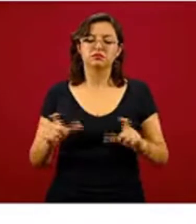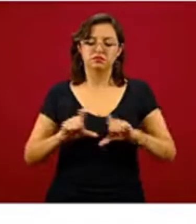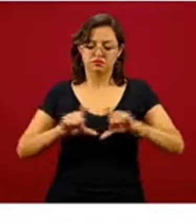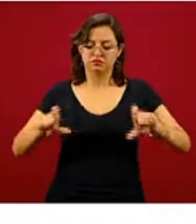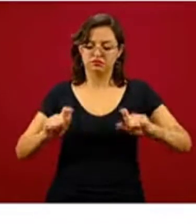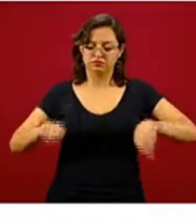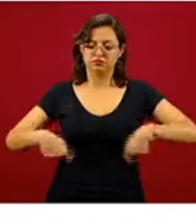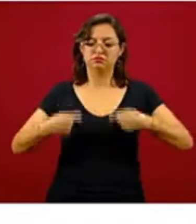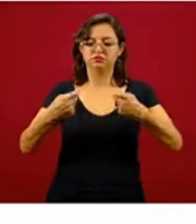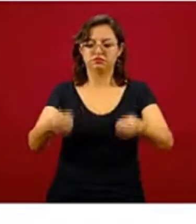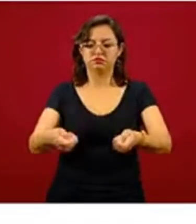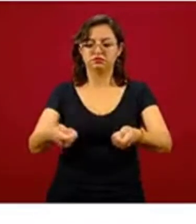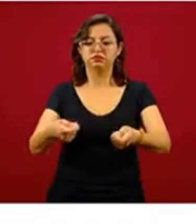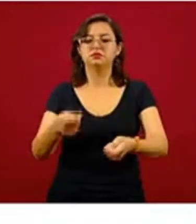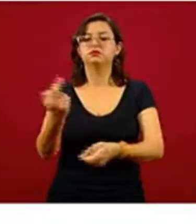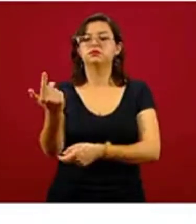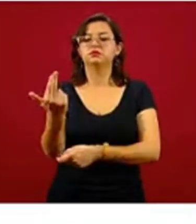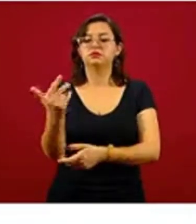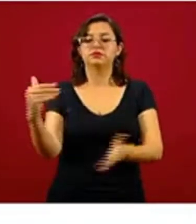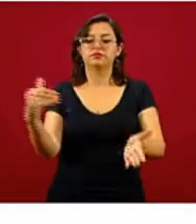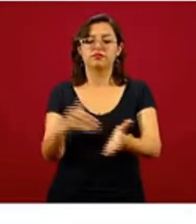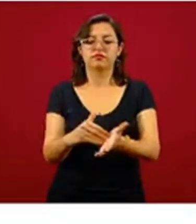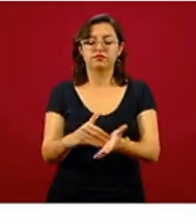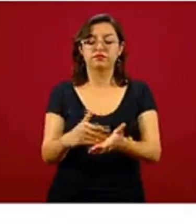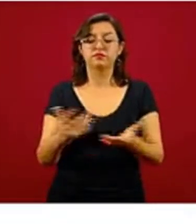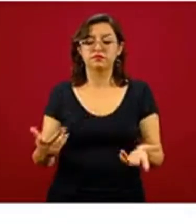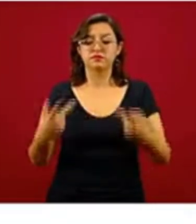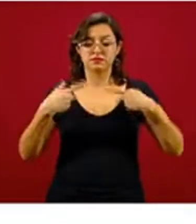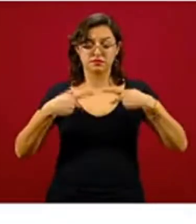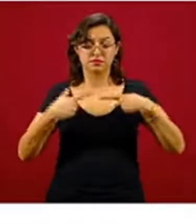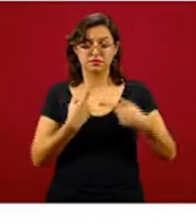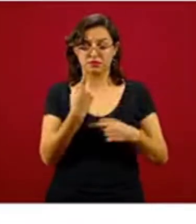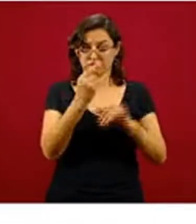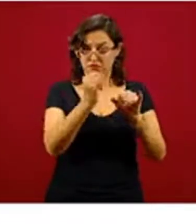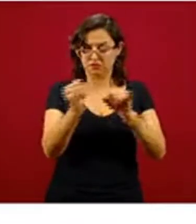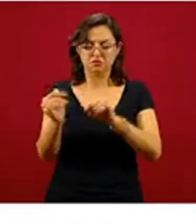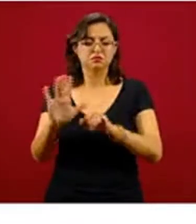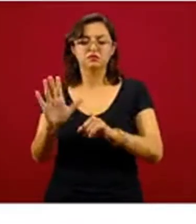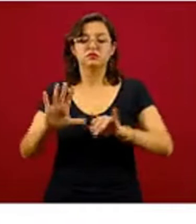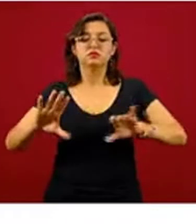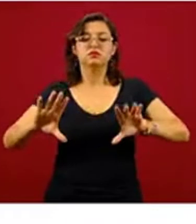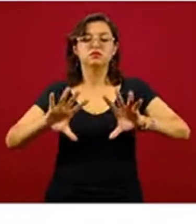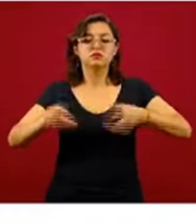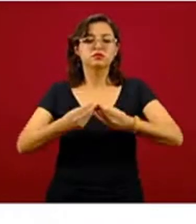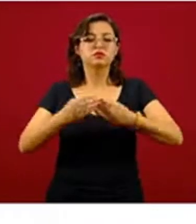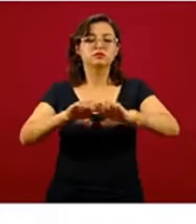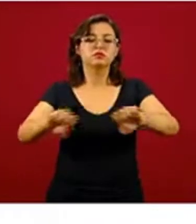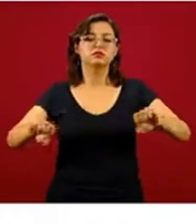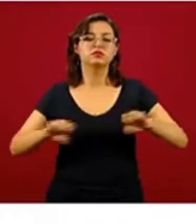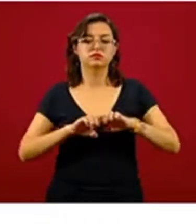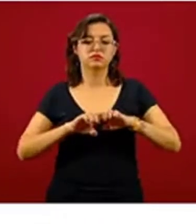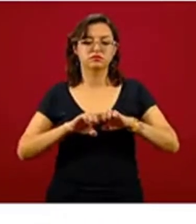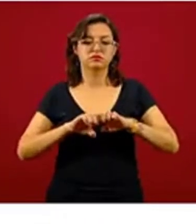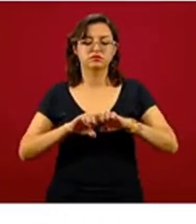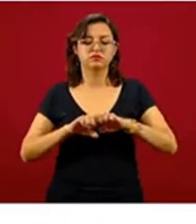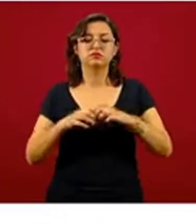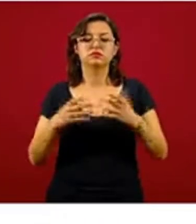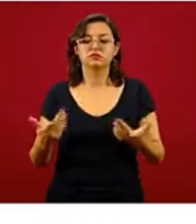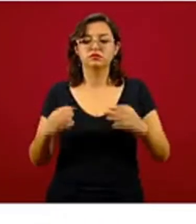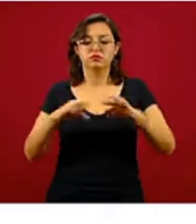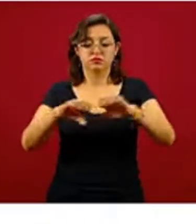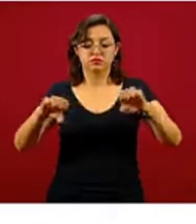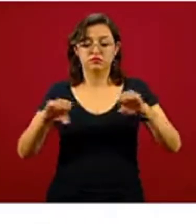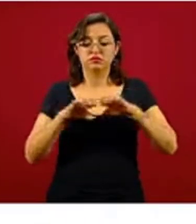y 25,000 pesos, pero en este caso no para individuos, sino para los equipos COVID. Un equipo COVID en general está compuesto